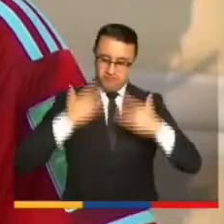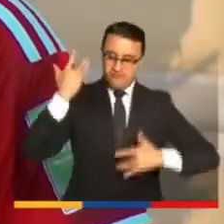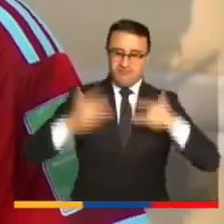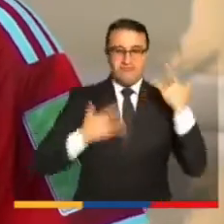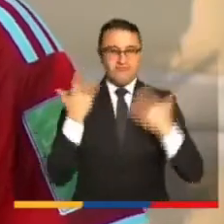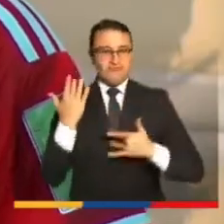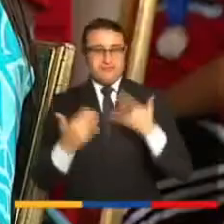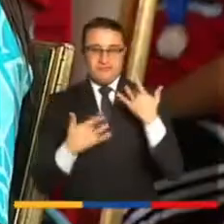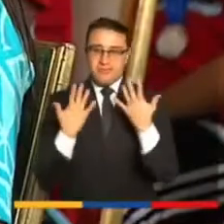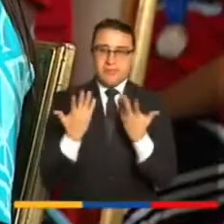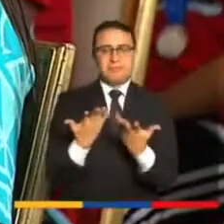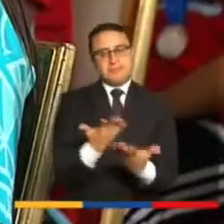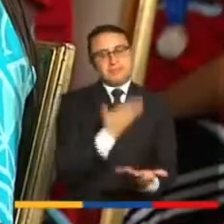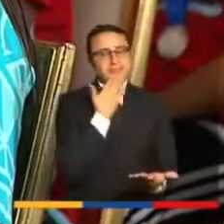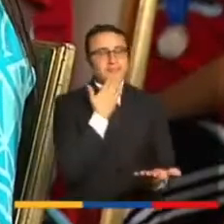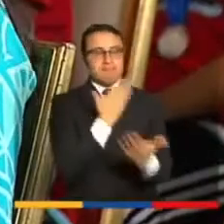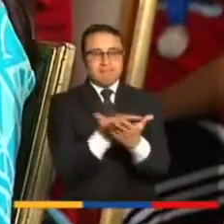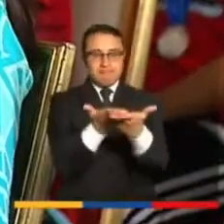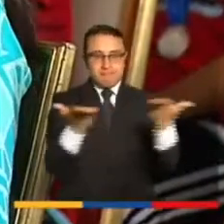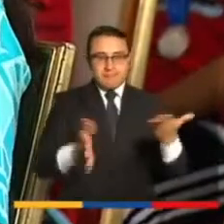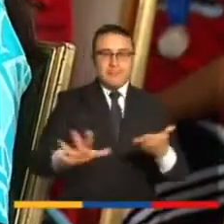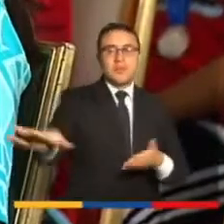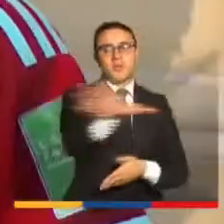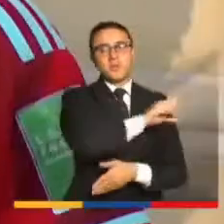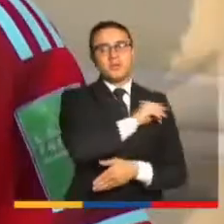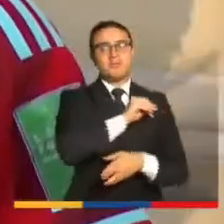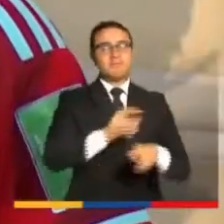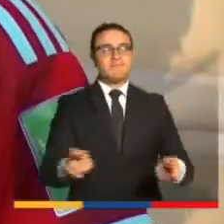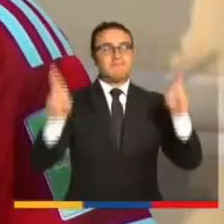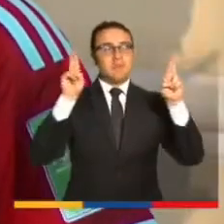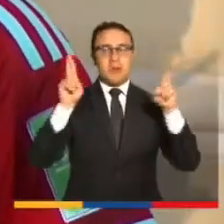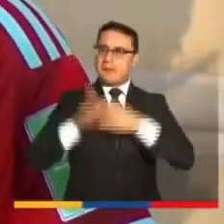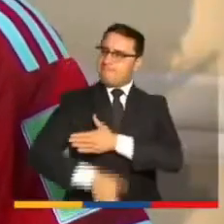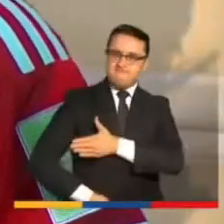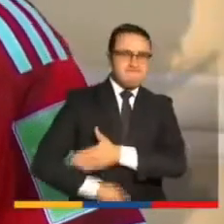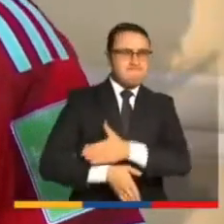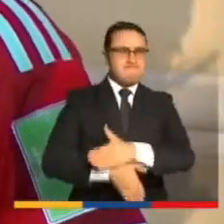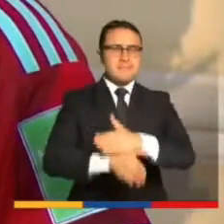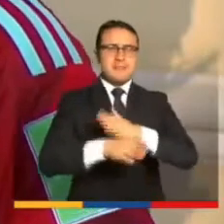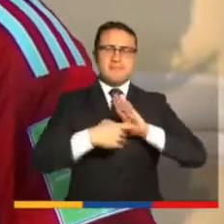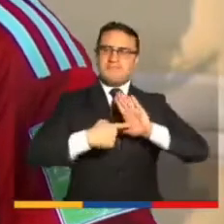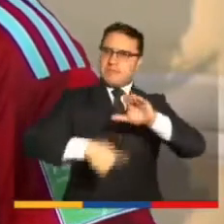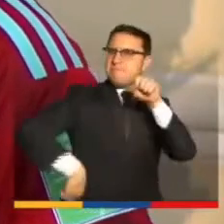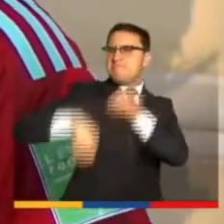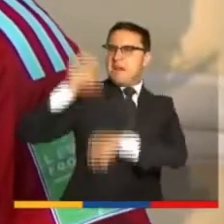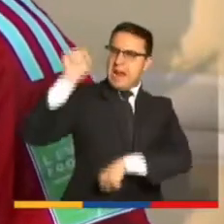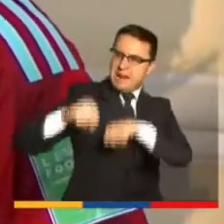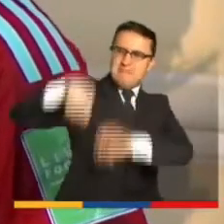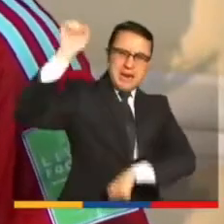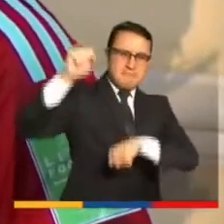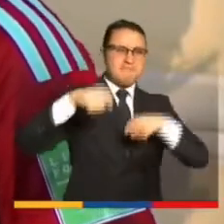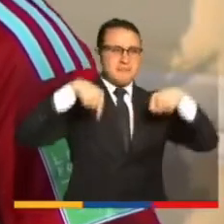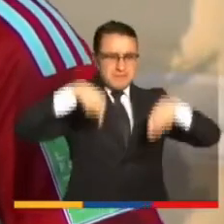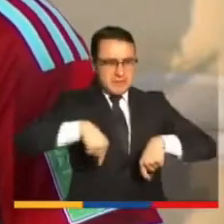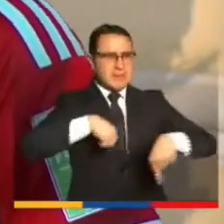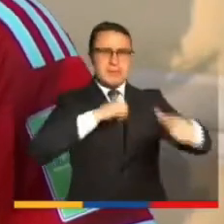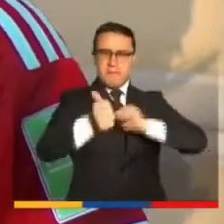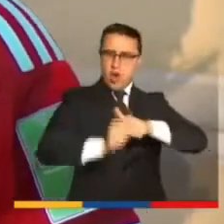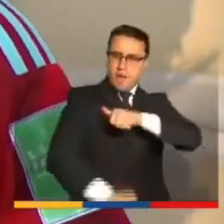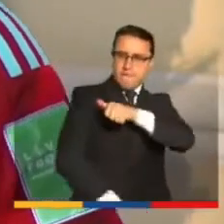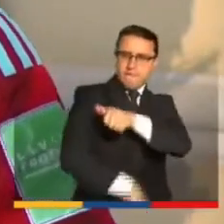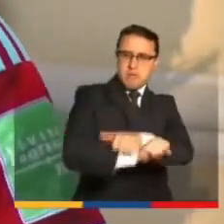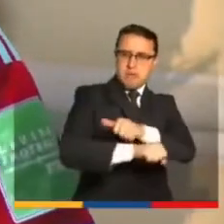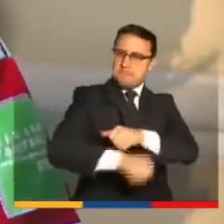Y bueno, muchísimas gracias a todos, esperamos poder seguir haciendo historia en este deporte.